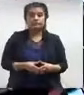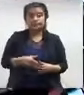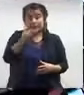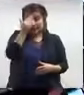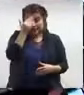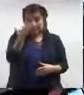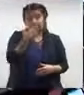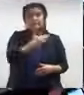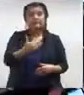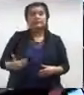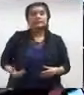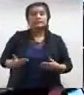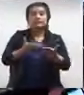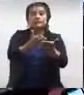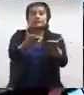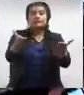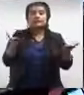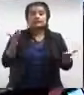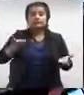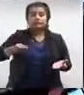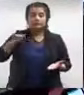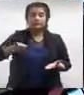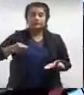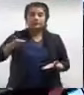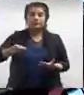Gracias, presidente y honorable pleno.